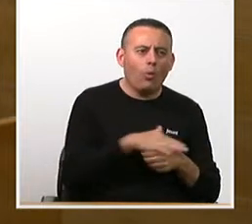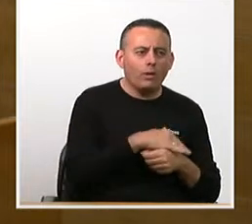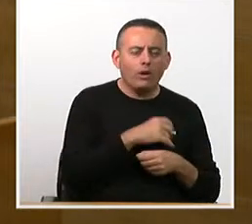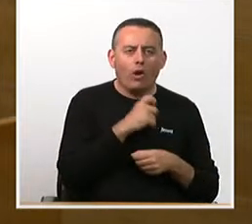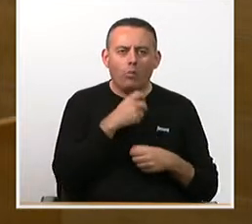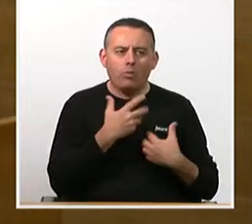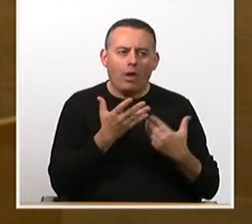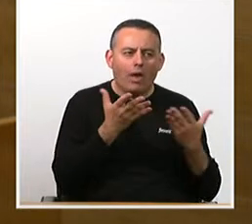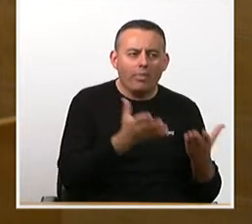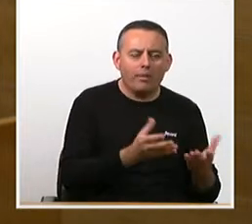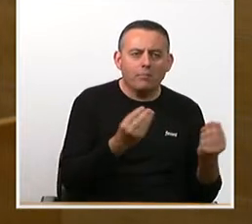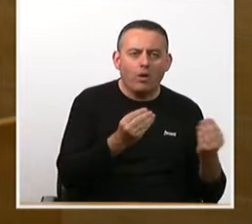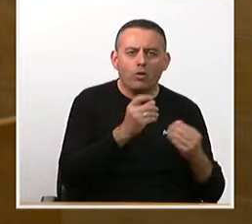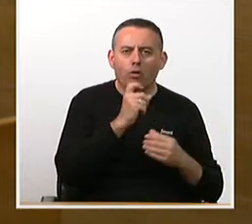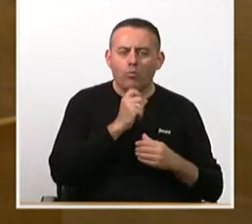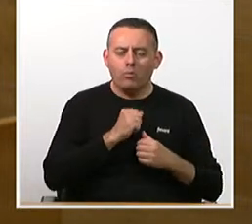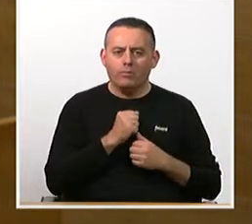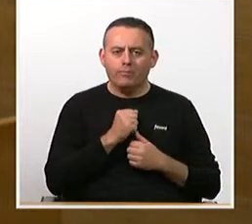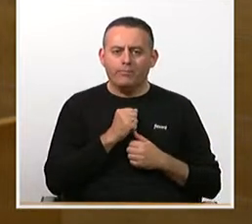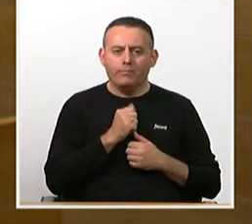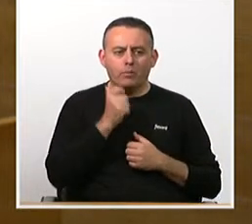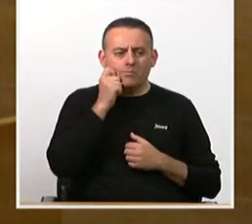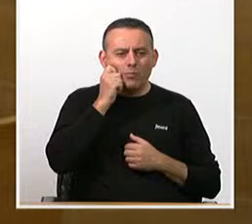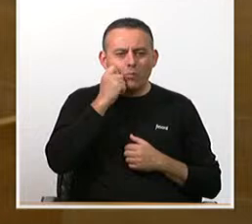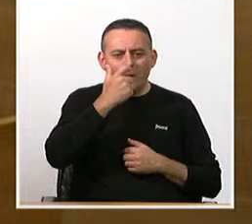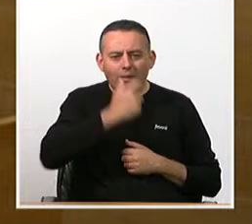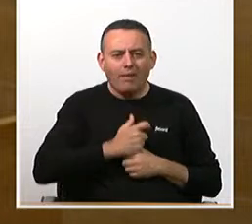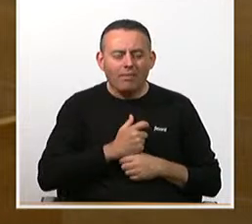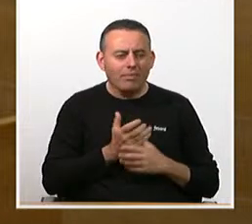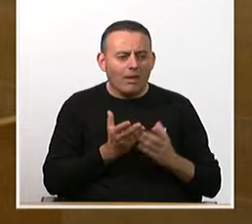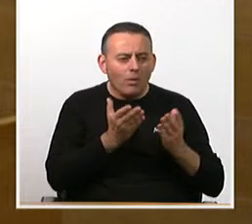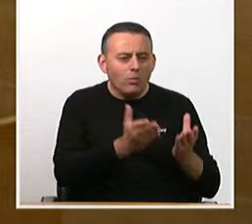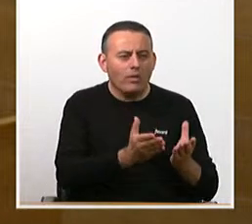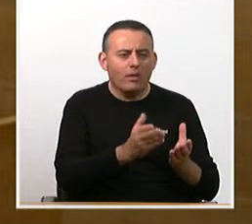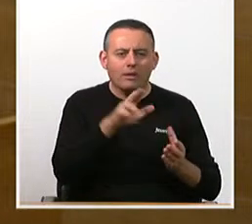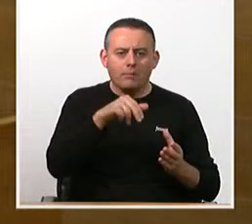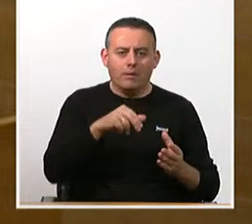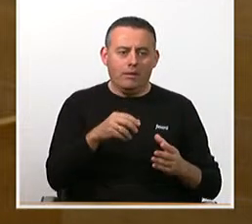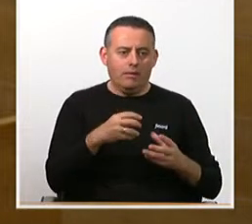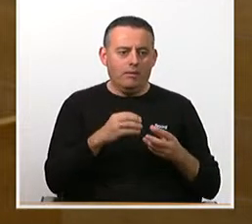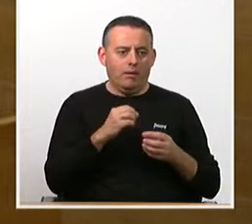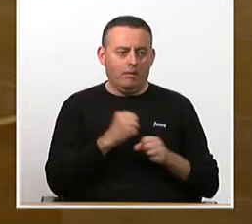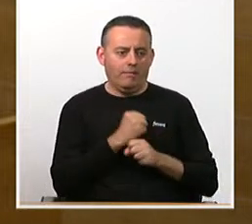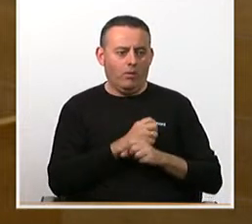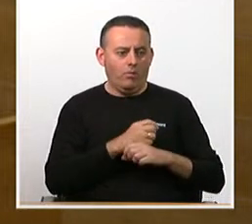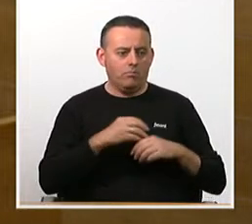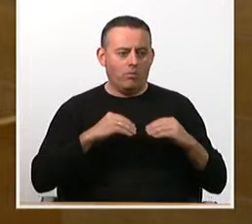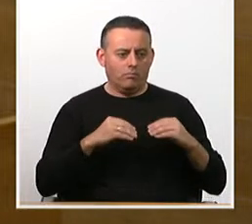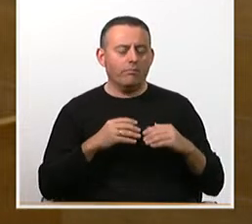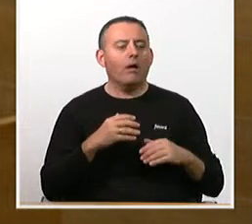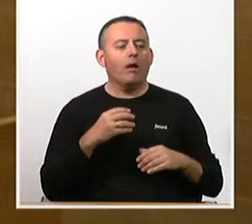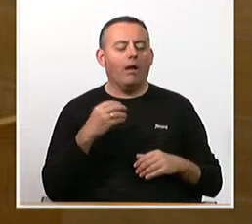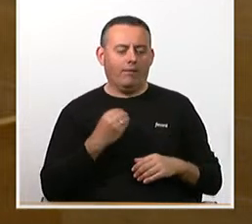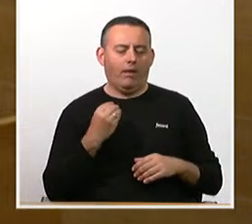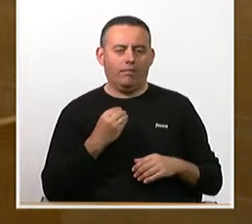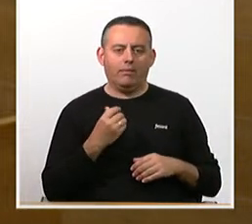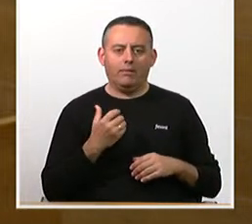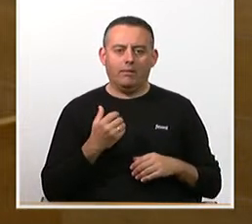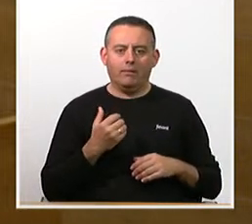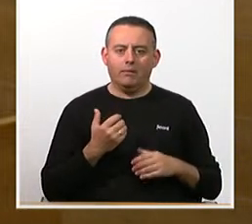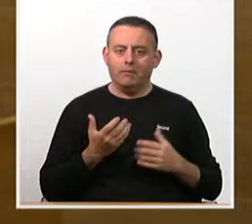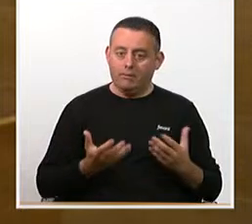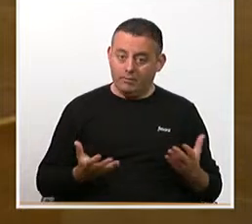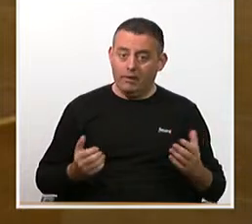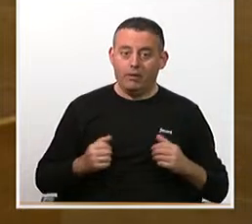posible mostrando esa humanidad pero sobre todo esa eficacia que necesitan para que no estén solas Y claro que no me lo tomo como un cheque en blanco Por